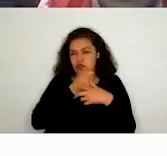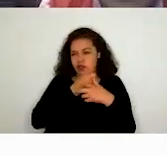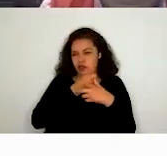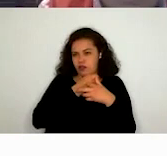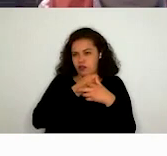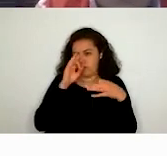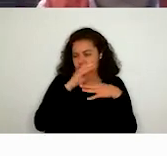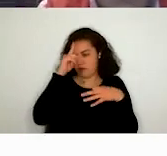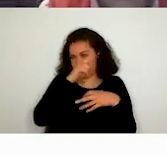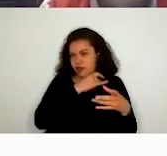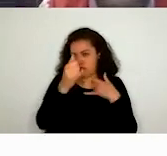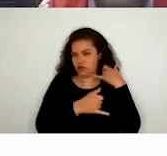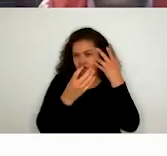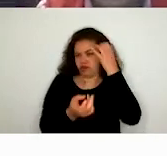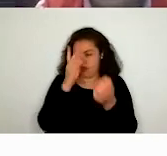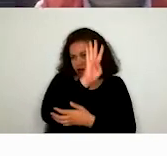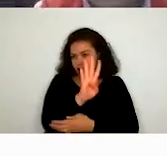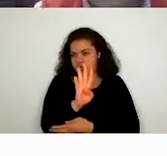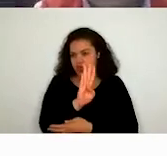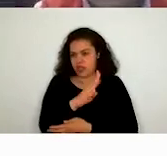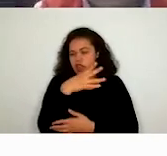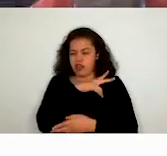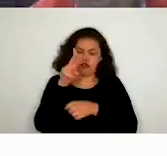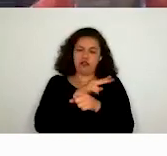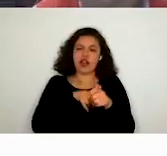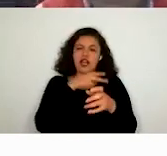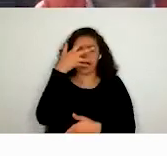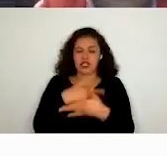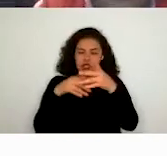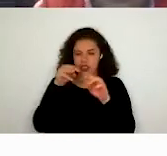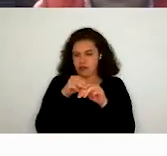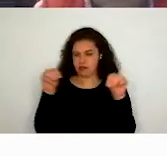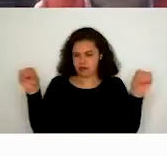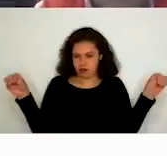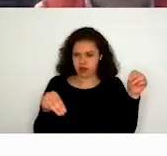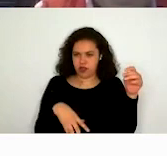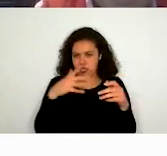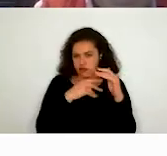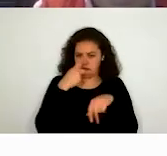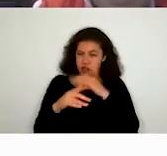los fuegos clase B, si es ordinario, son 15 metros, si es de riesgo alto, son 10.